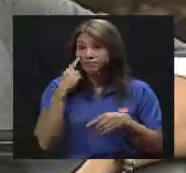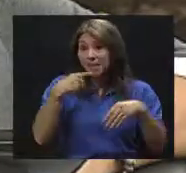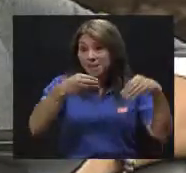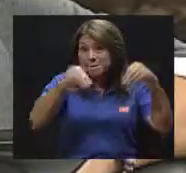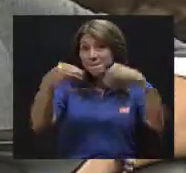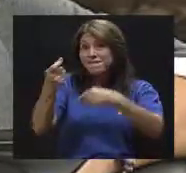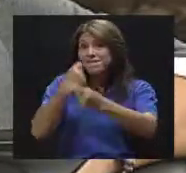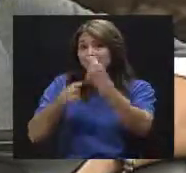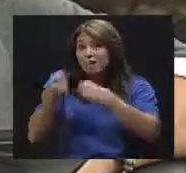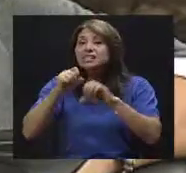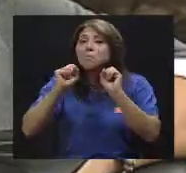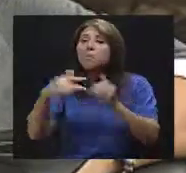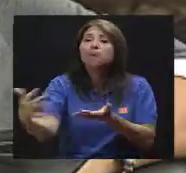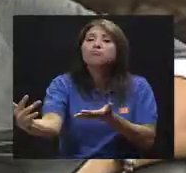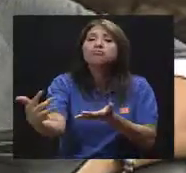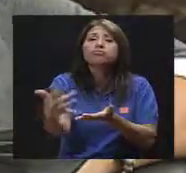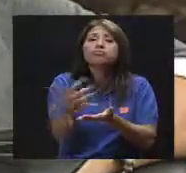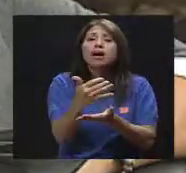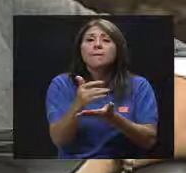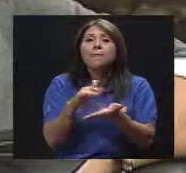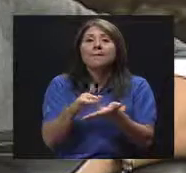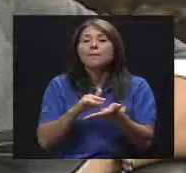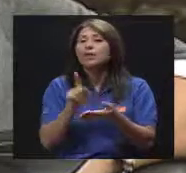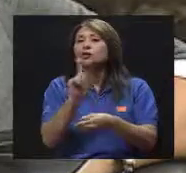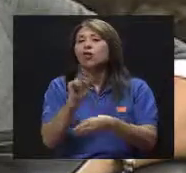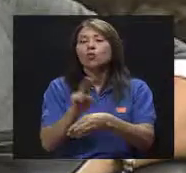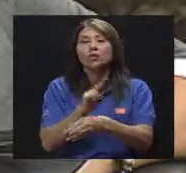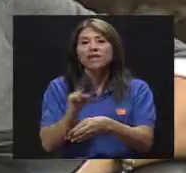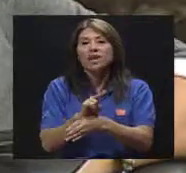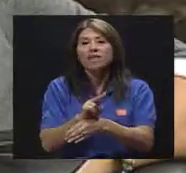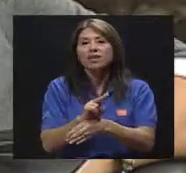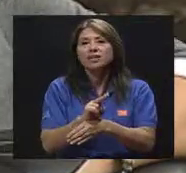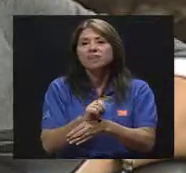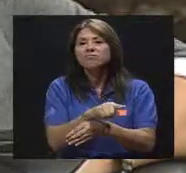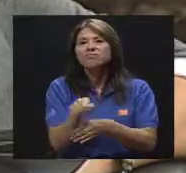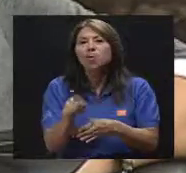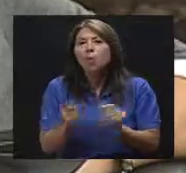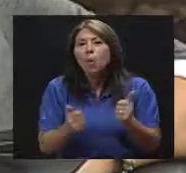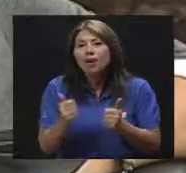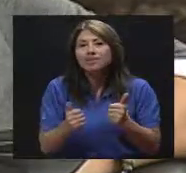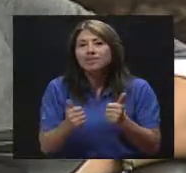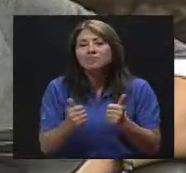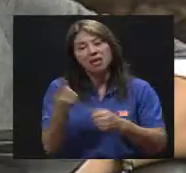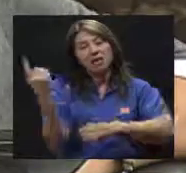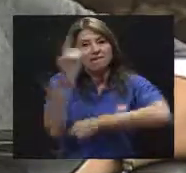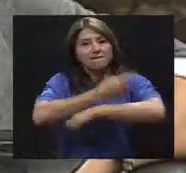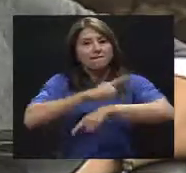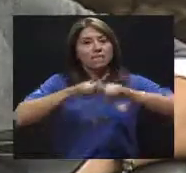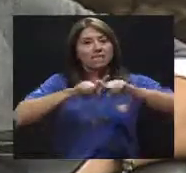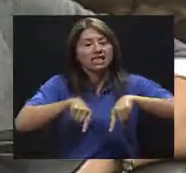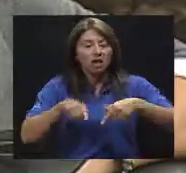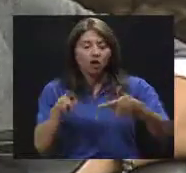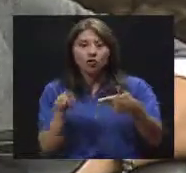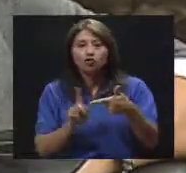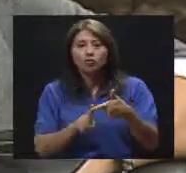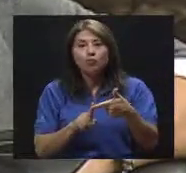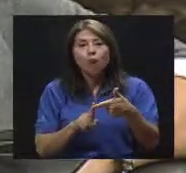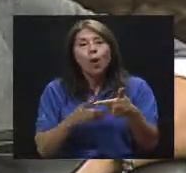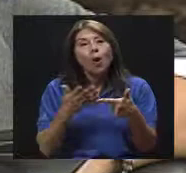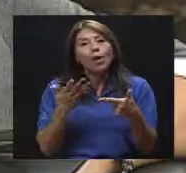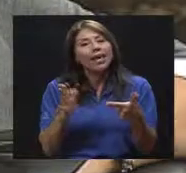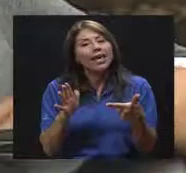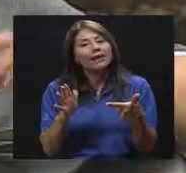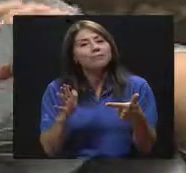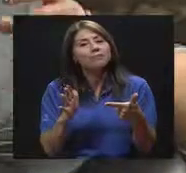recolectar aquellos medicamentos que llamamos no utilizables. ¿Cuáles son los medicamentos no utilizables? Aquellos que estén vencidos, aquellos que hayan experimentado